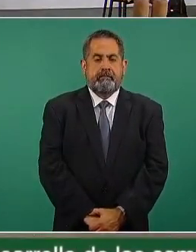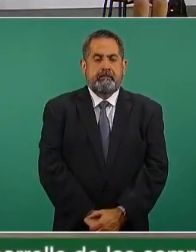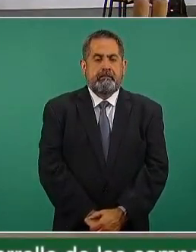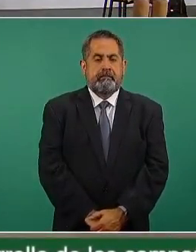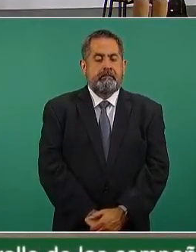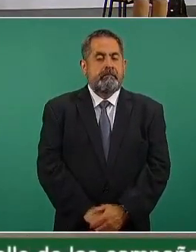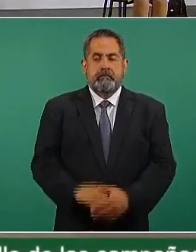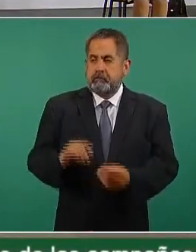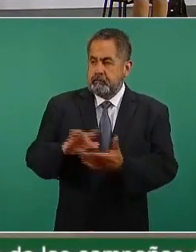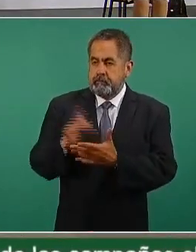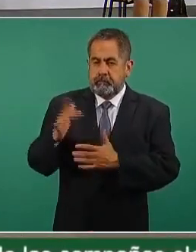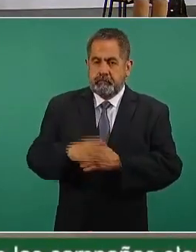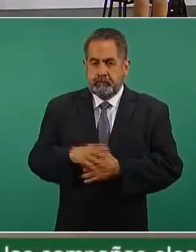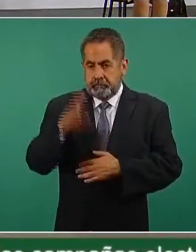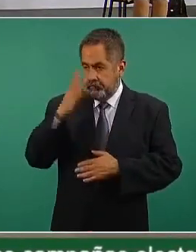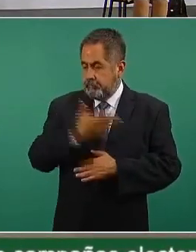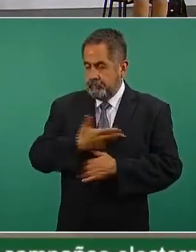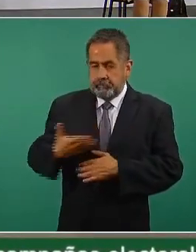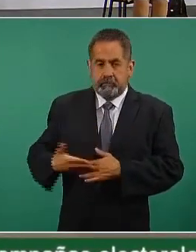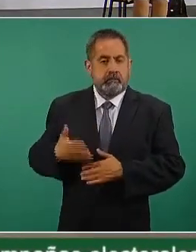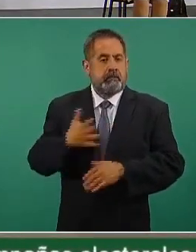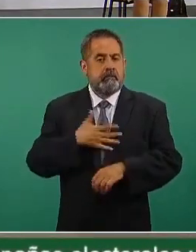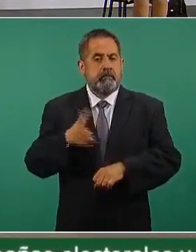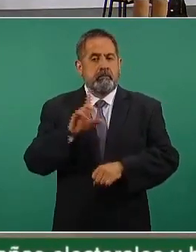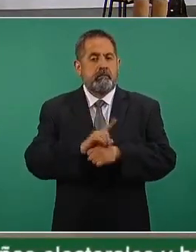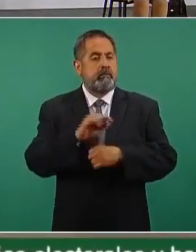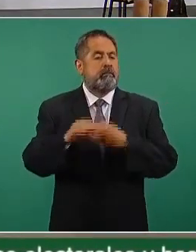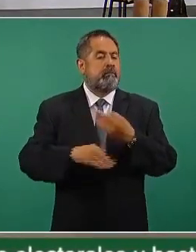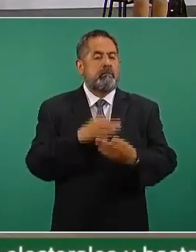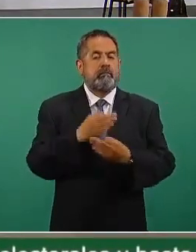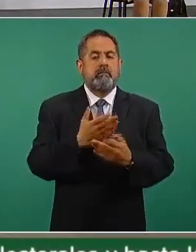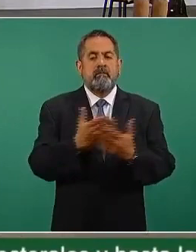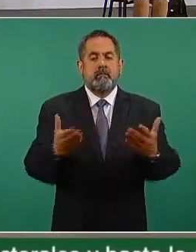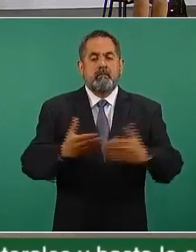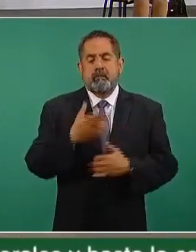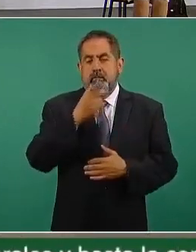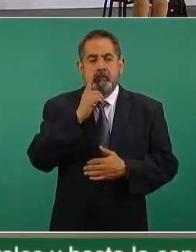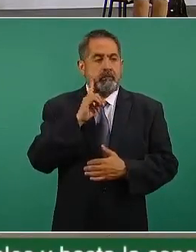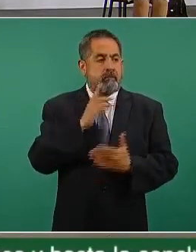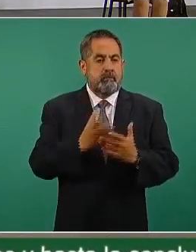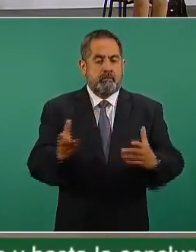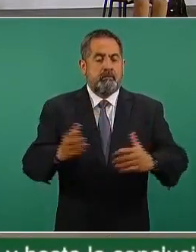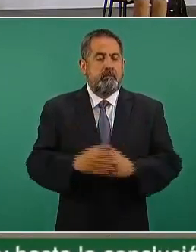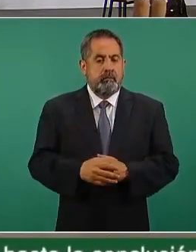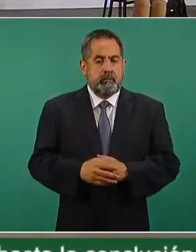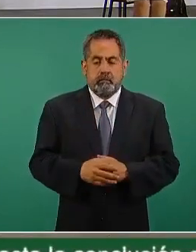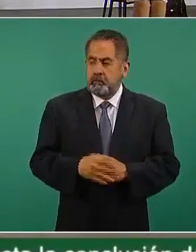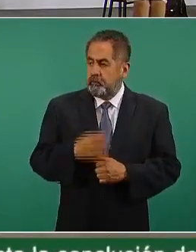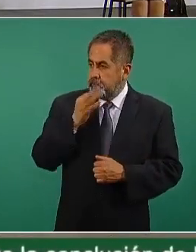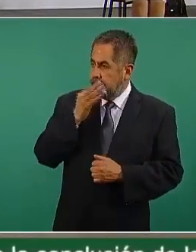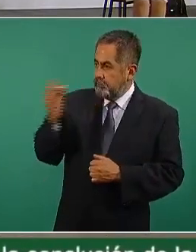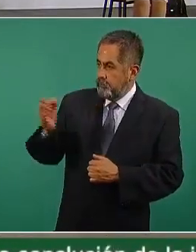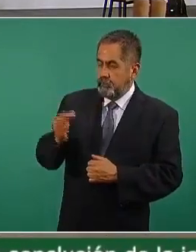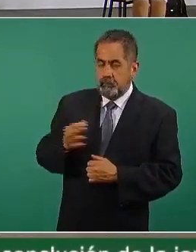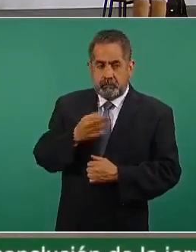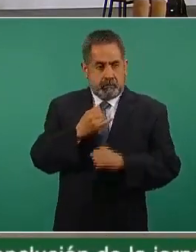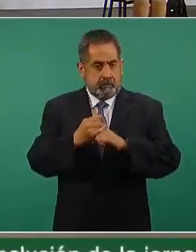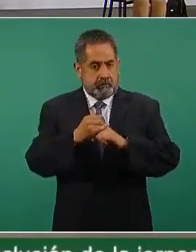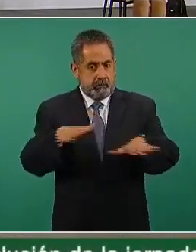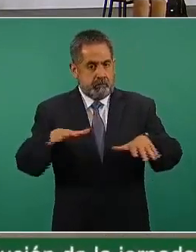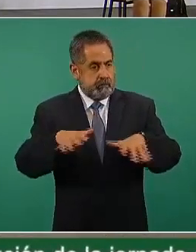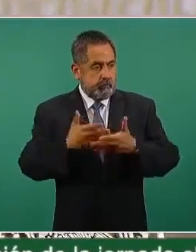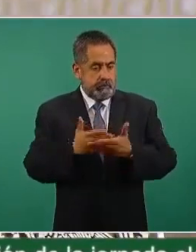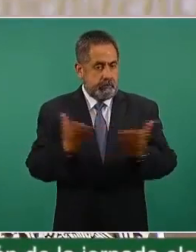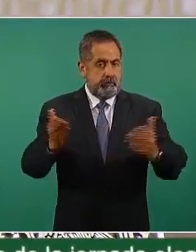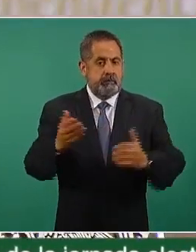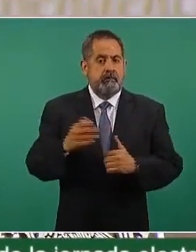Muchas gracias, señor presidente. Muy buen día a todos y a todas. Informa usted, presidente, a la